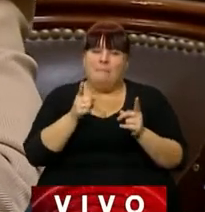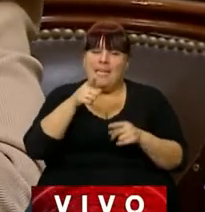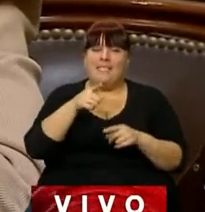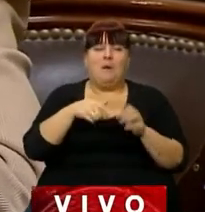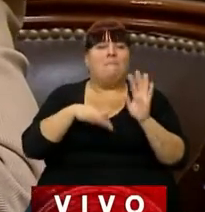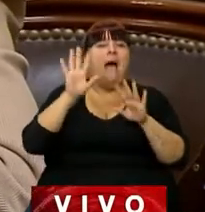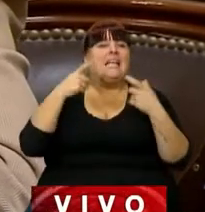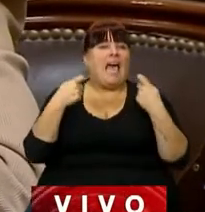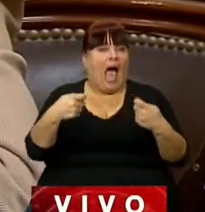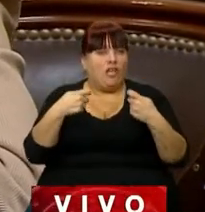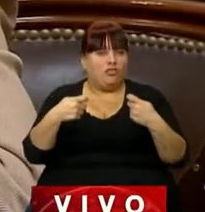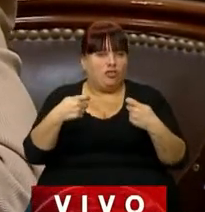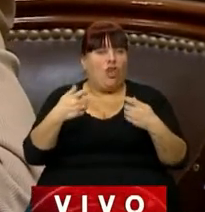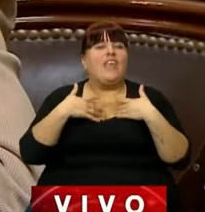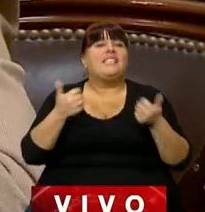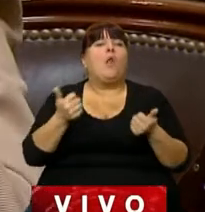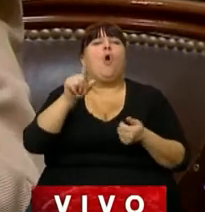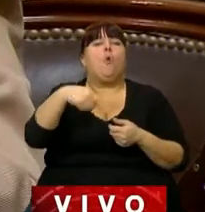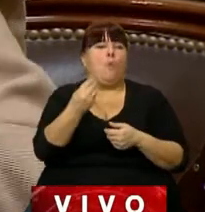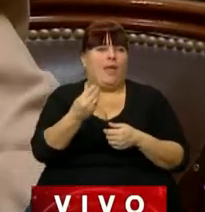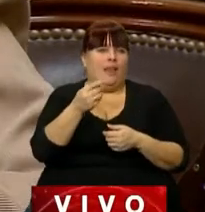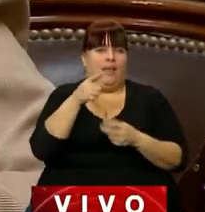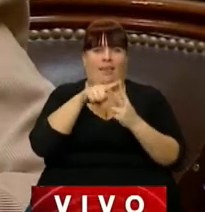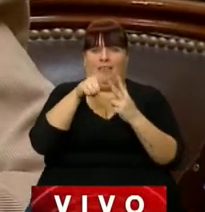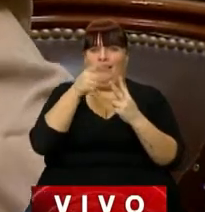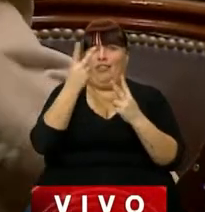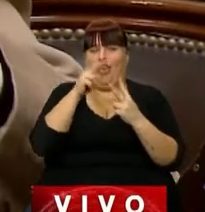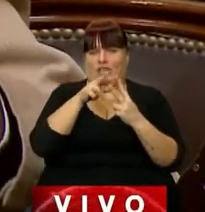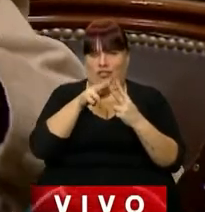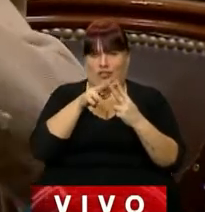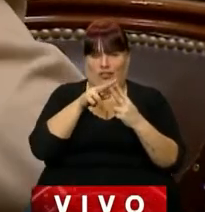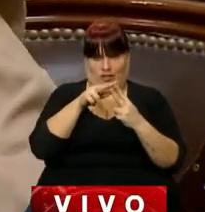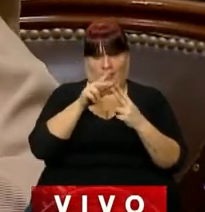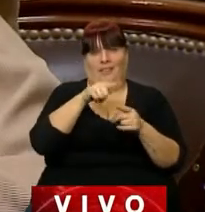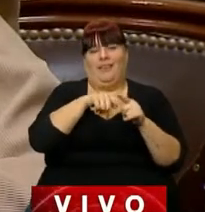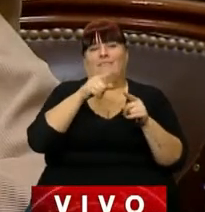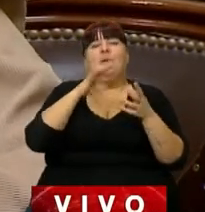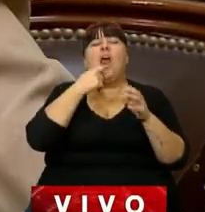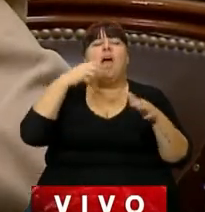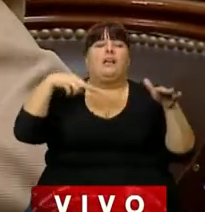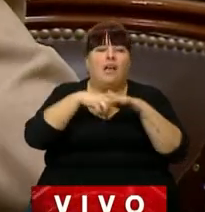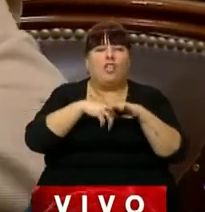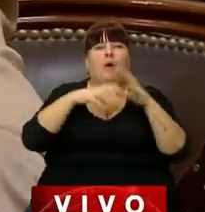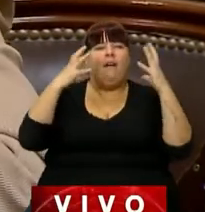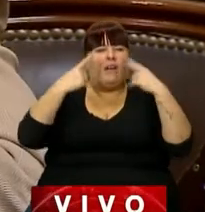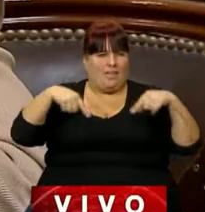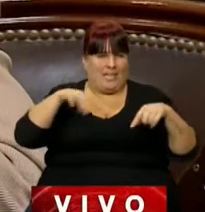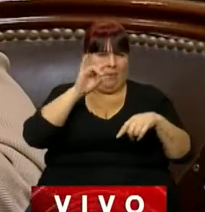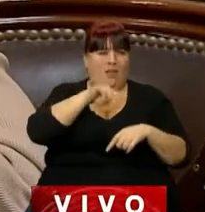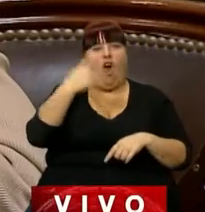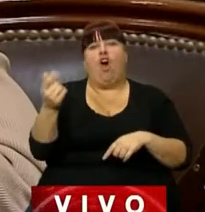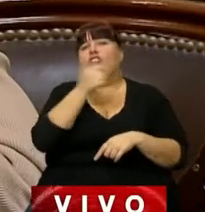los mayores gastos en salud se dan en estos dos elementos, en la alta y mediana complejidad y en